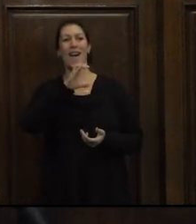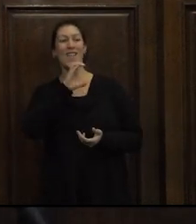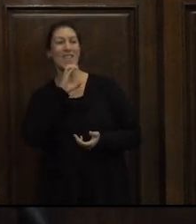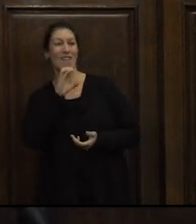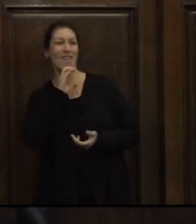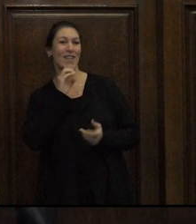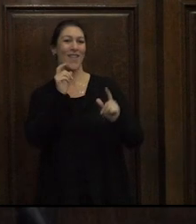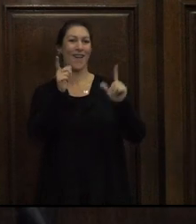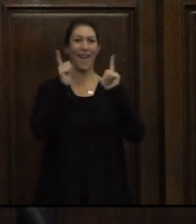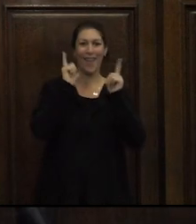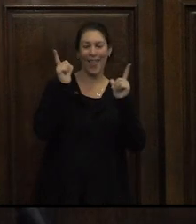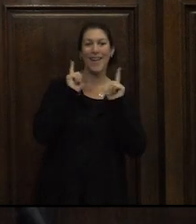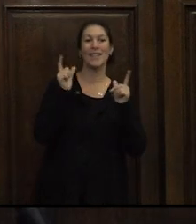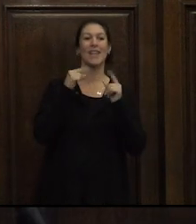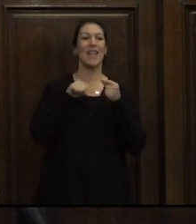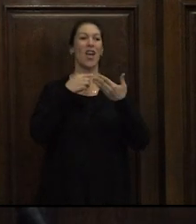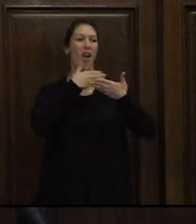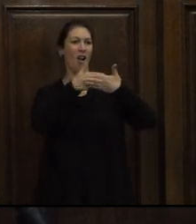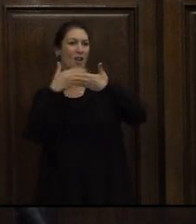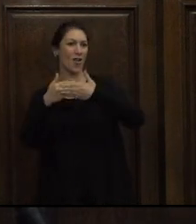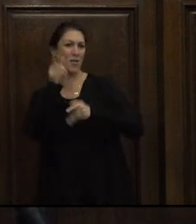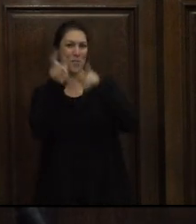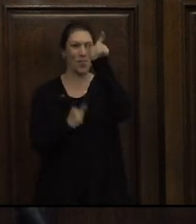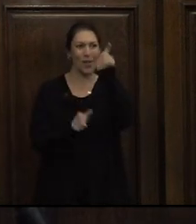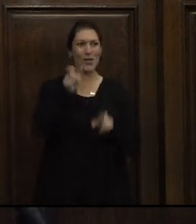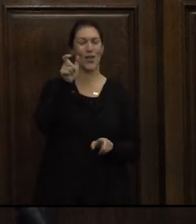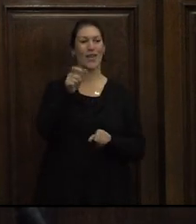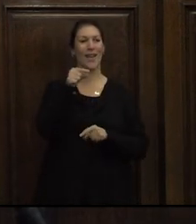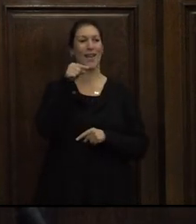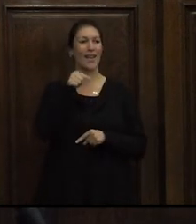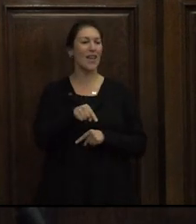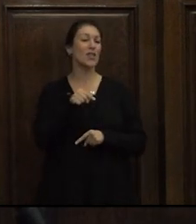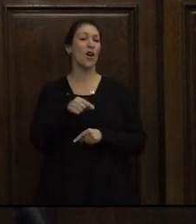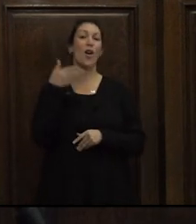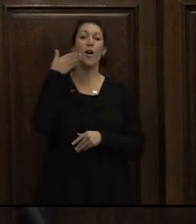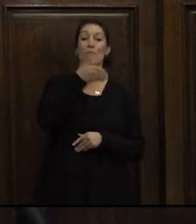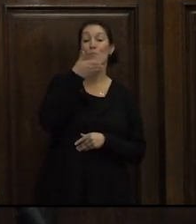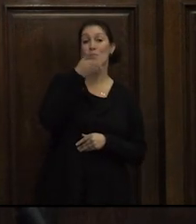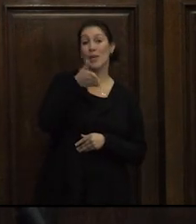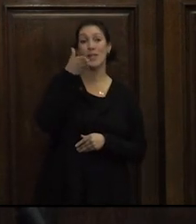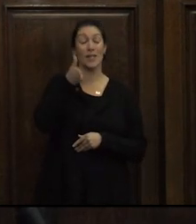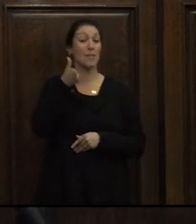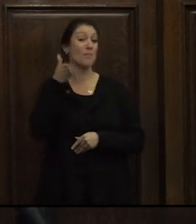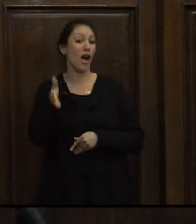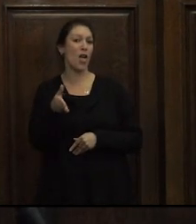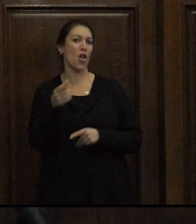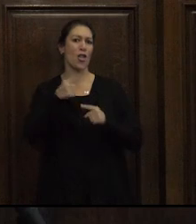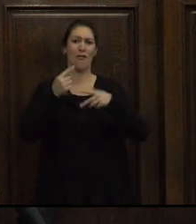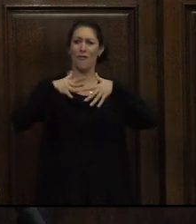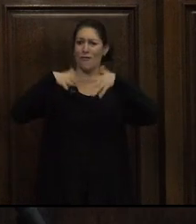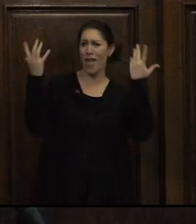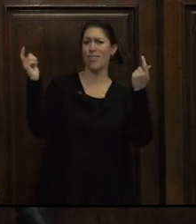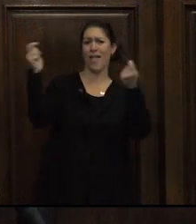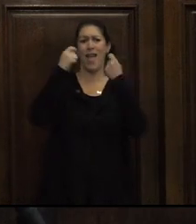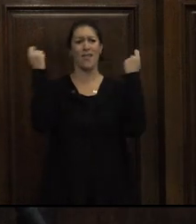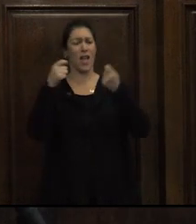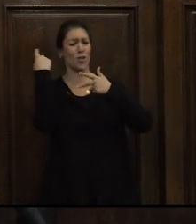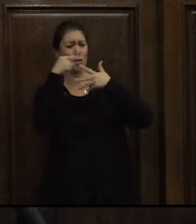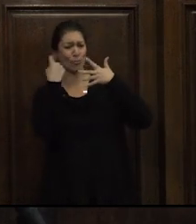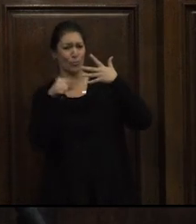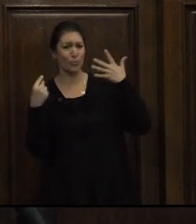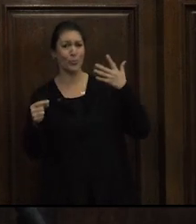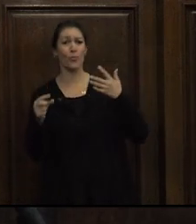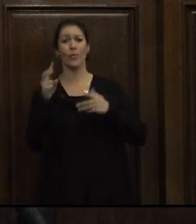de mucha cercanía con el público y complicidad. Han participado de una cantidad de festivales y